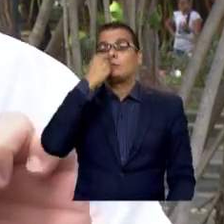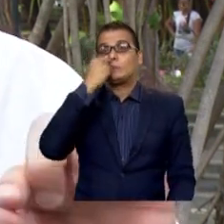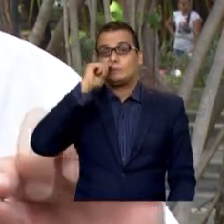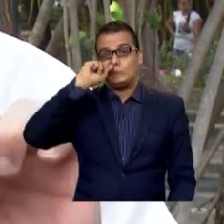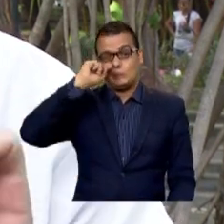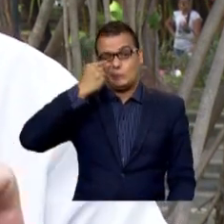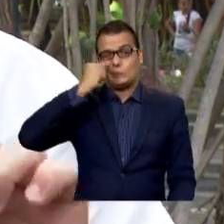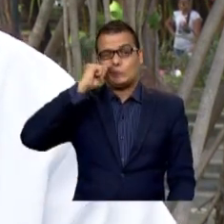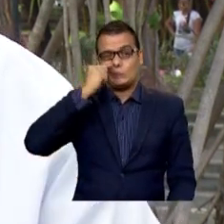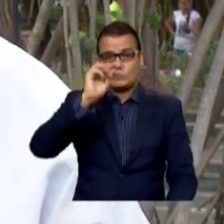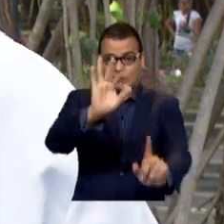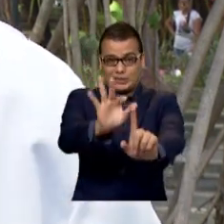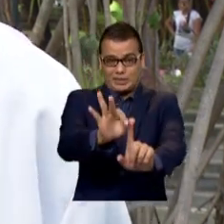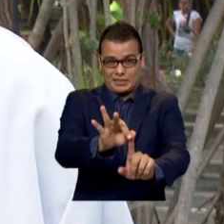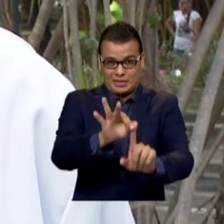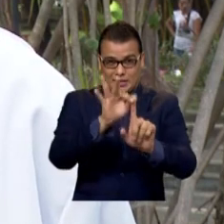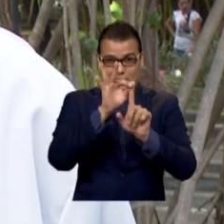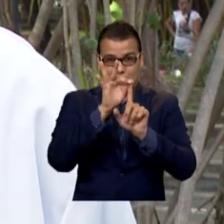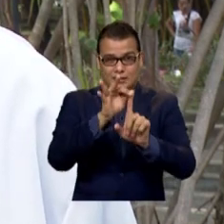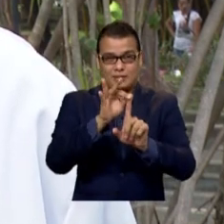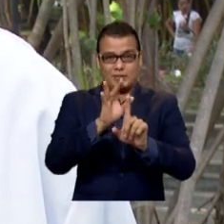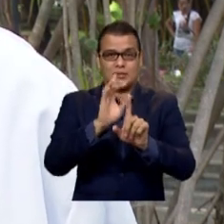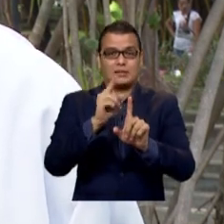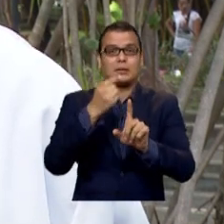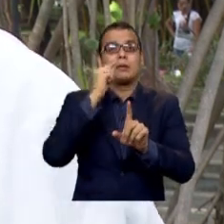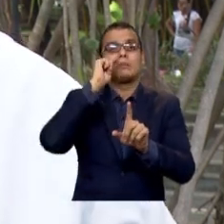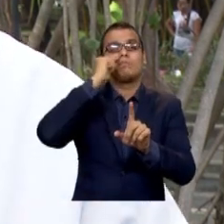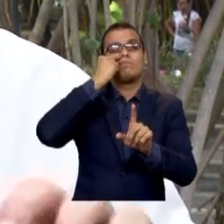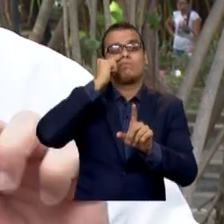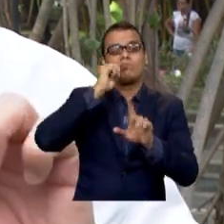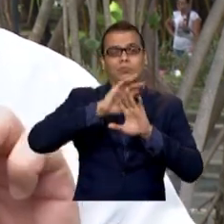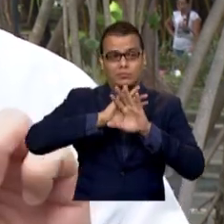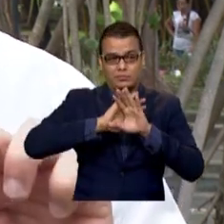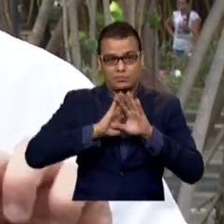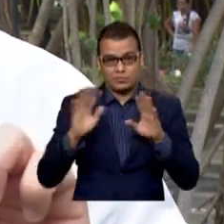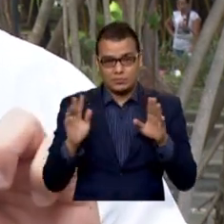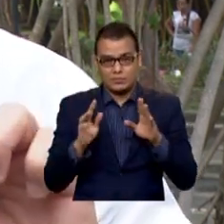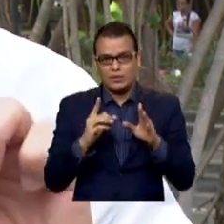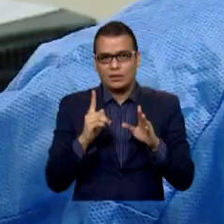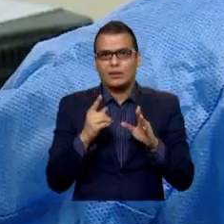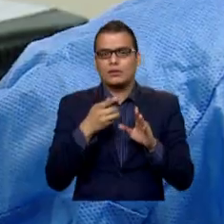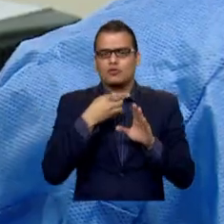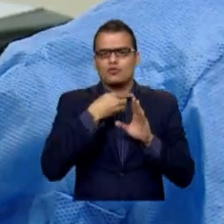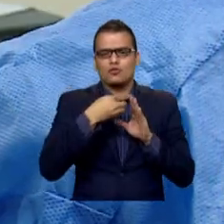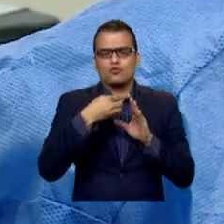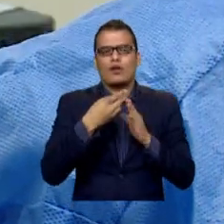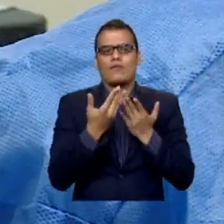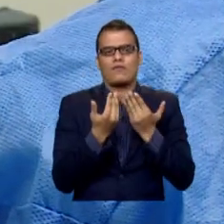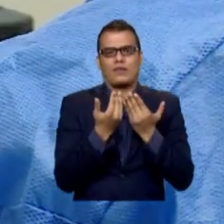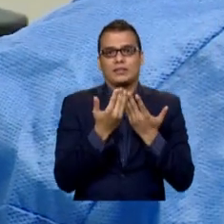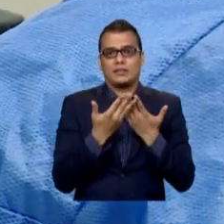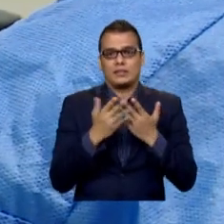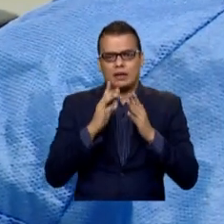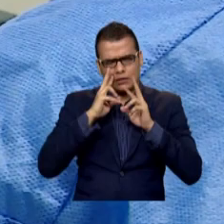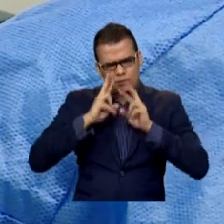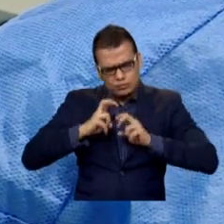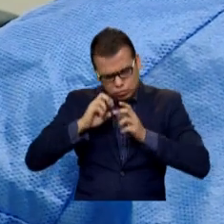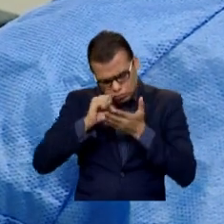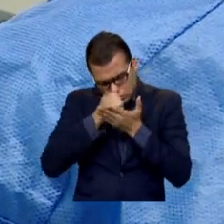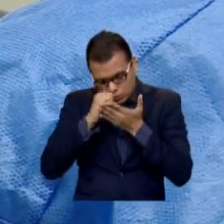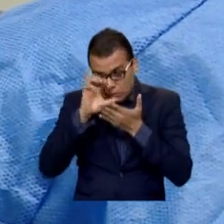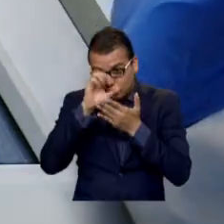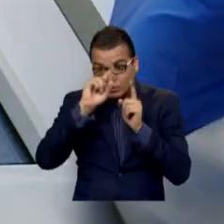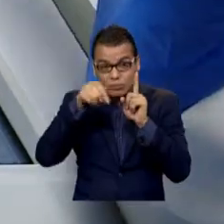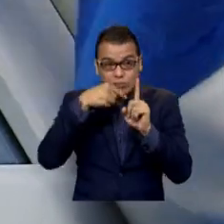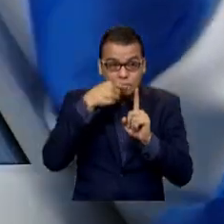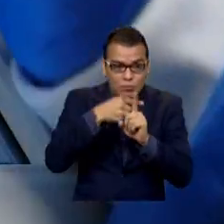hisopos muy especiales, que específicos para estas pruebas, que tienen la capacidad de absorber secreciones. Cuando el resultado sale positivo,